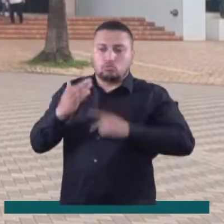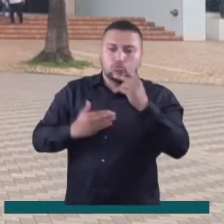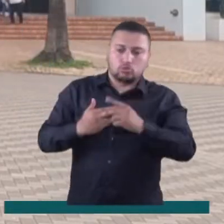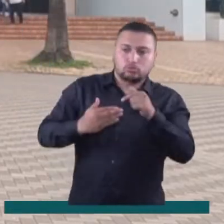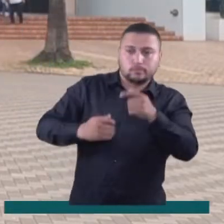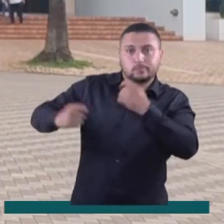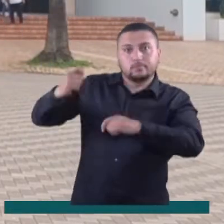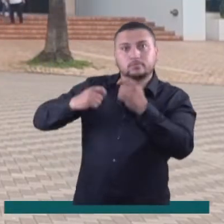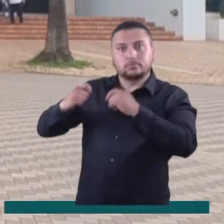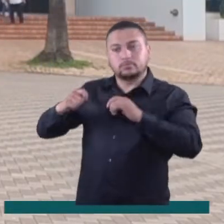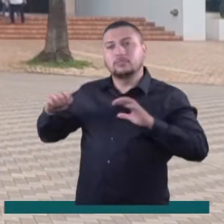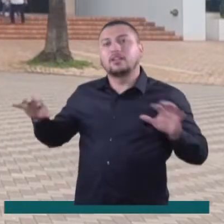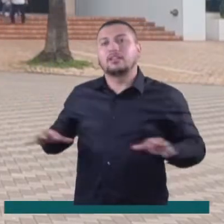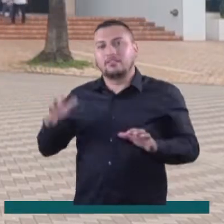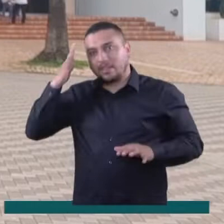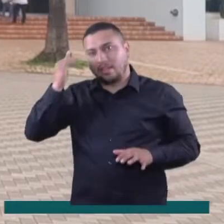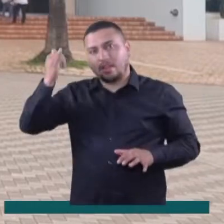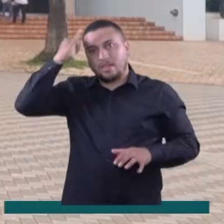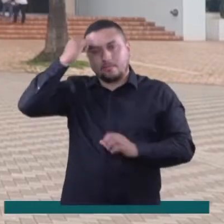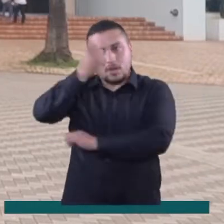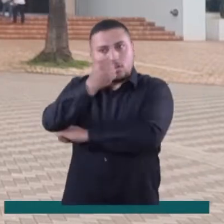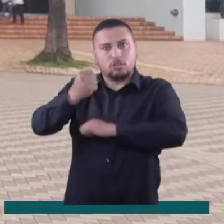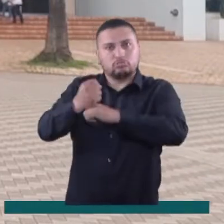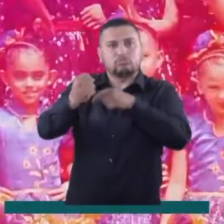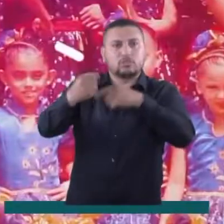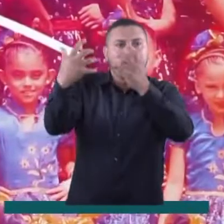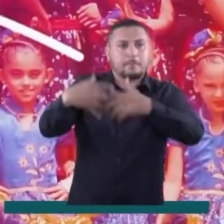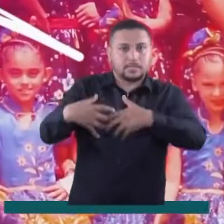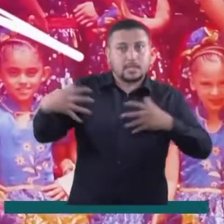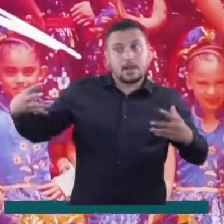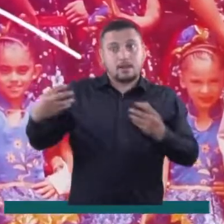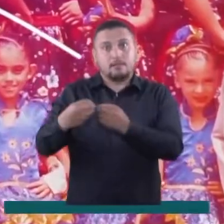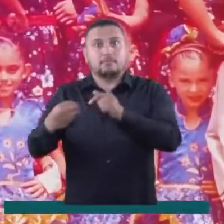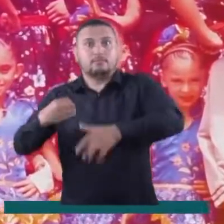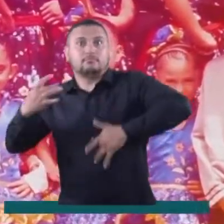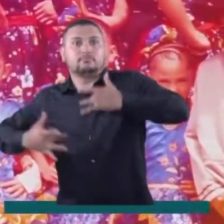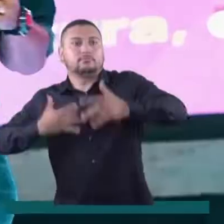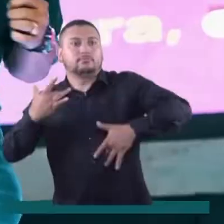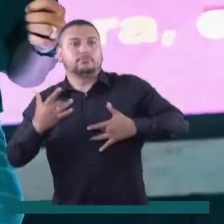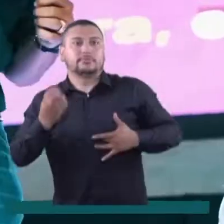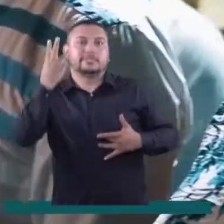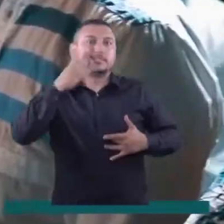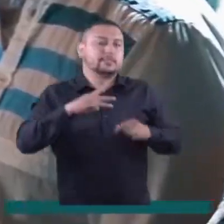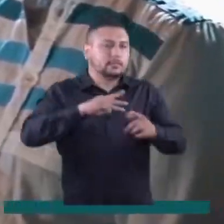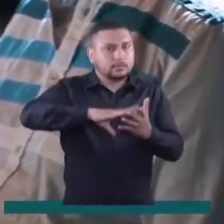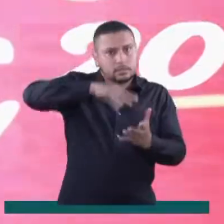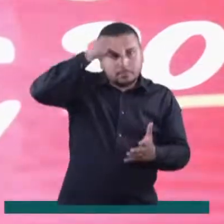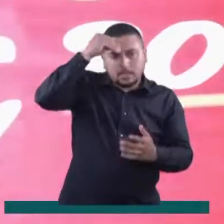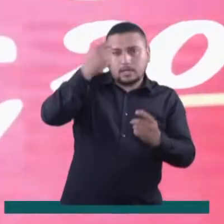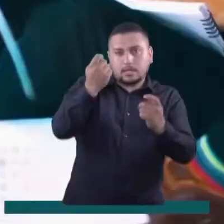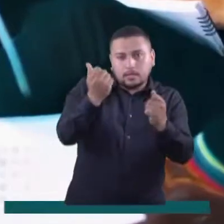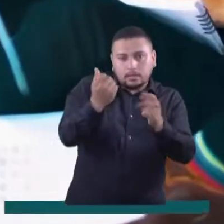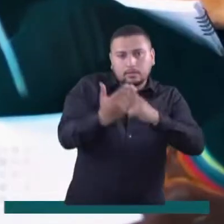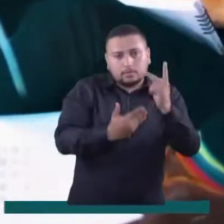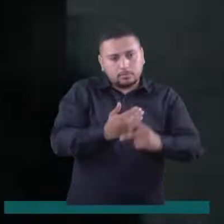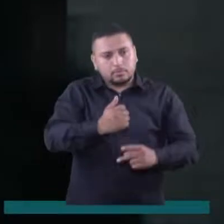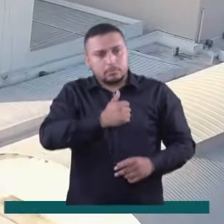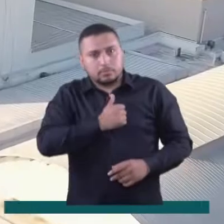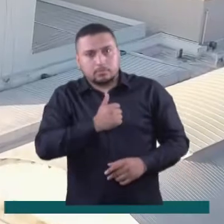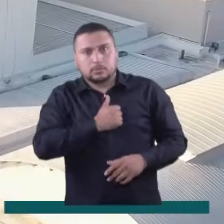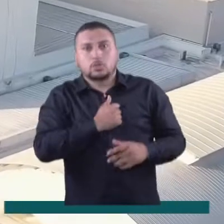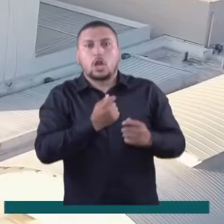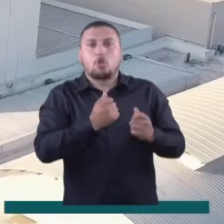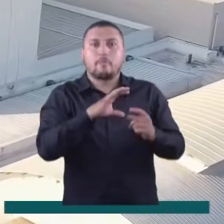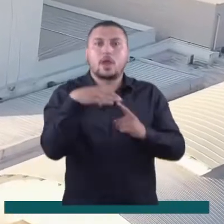con actividades académicas y de fortalecimiento empresarial. Serán 3 días de aprendizaje sobre el emprendimiento y la economía cultural a través de la realización